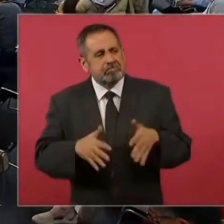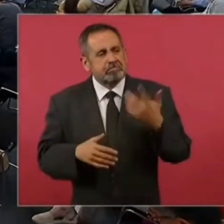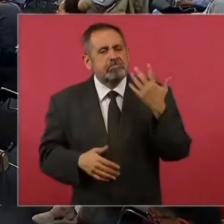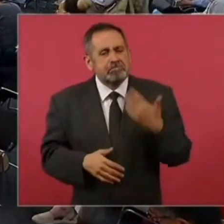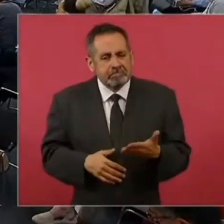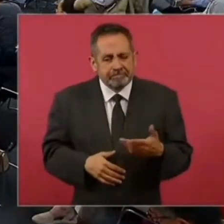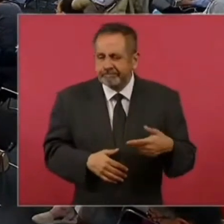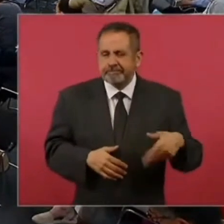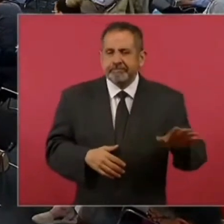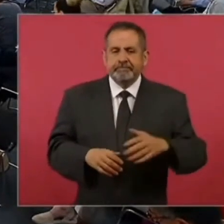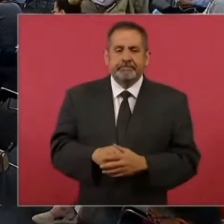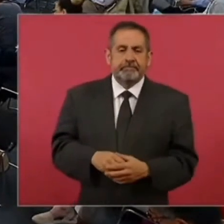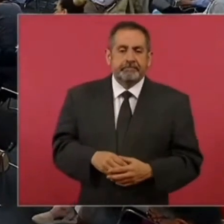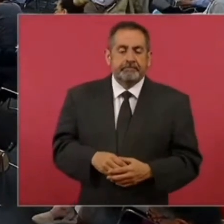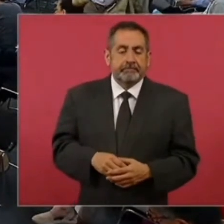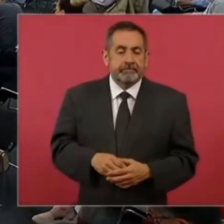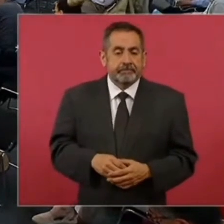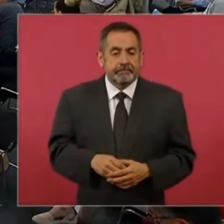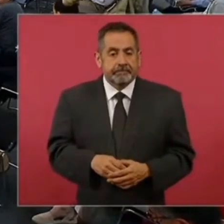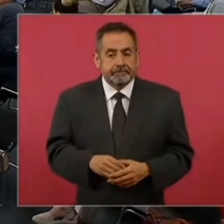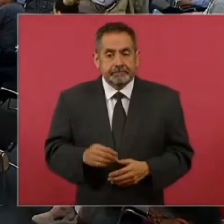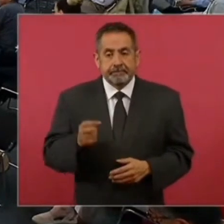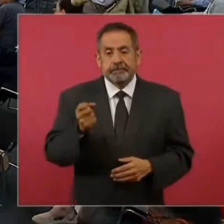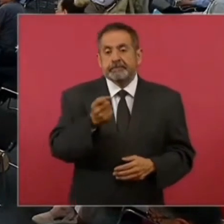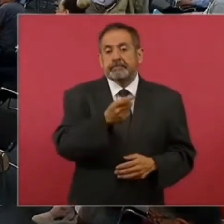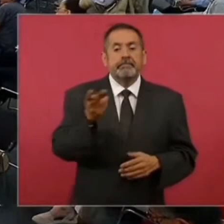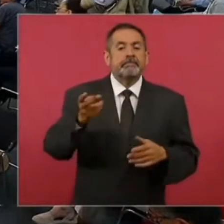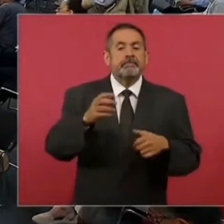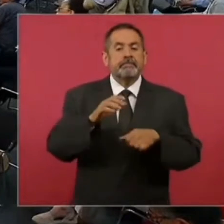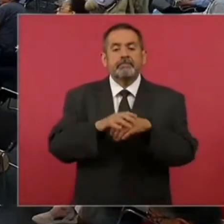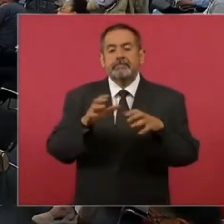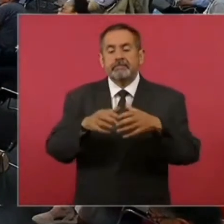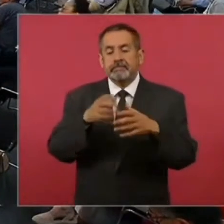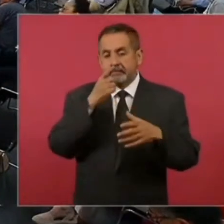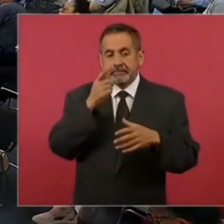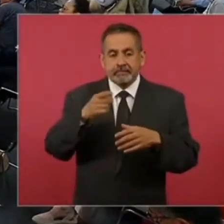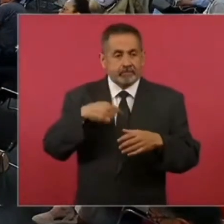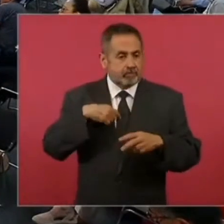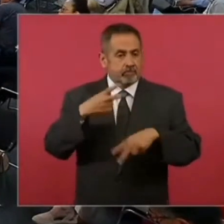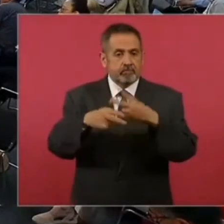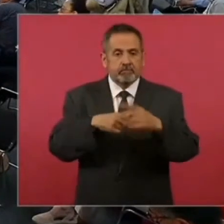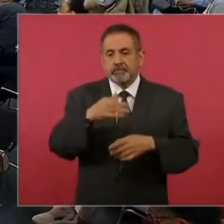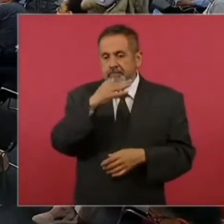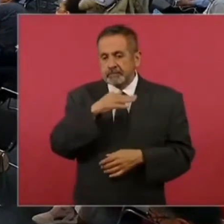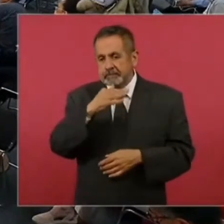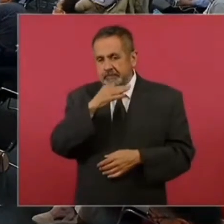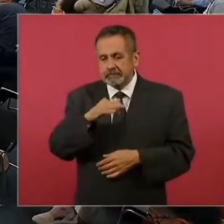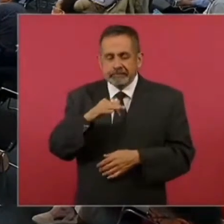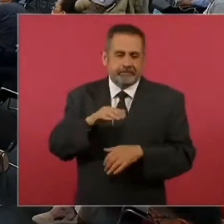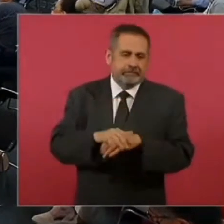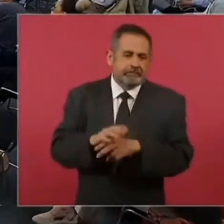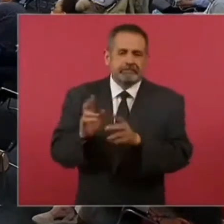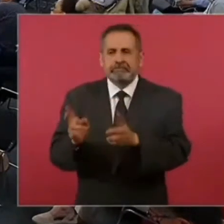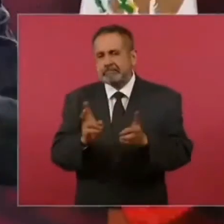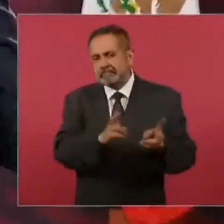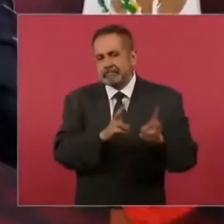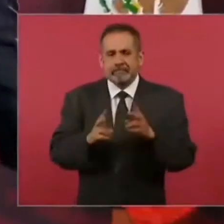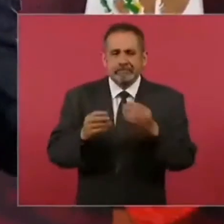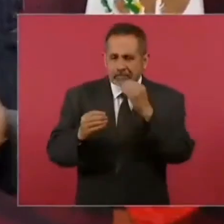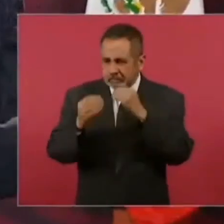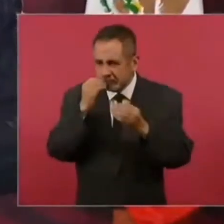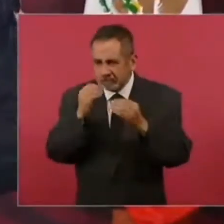Hay muchos amigos, ¿no?, que dicen, qué barbaridad. Fui a una fiesta familiar, estuve en una reunión, en